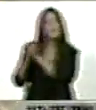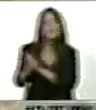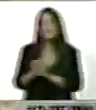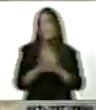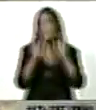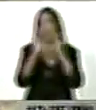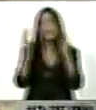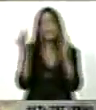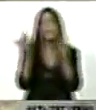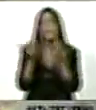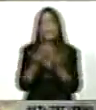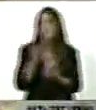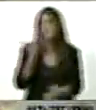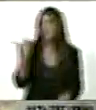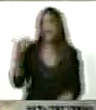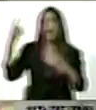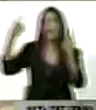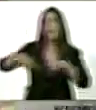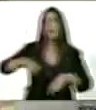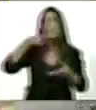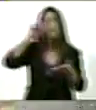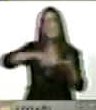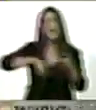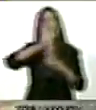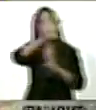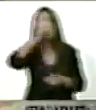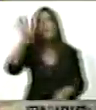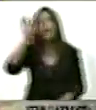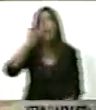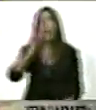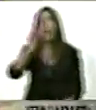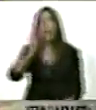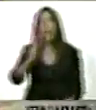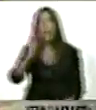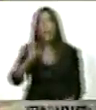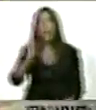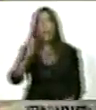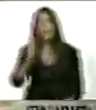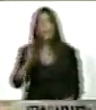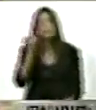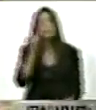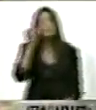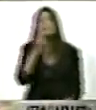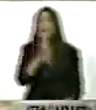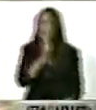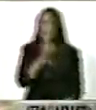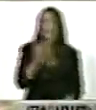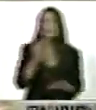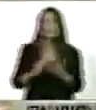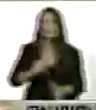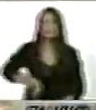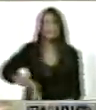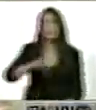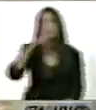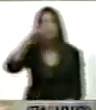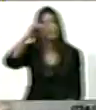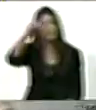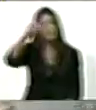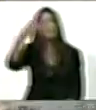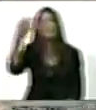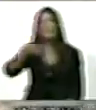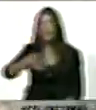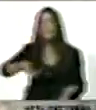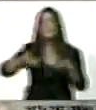mundo, si el reciente acuerdo que firmaron los países productores OPEP y no OPEP fue una iniciativa del presidente Nicolás Maduro, ya es una realidad